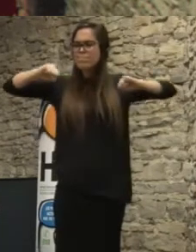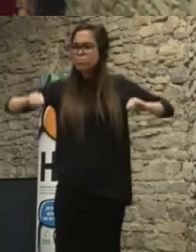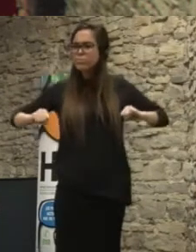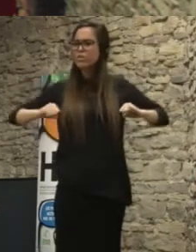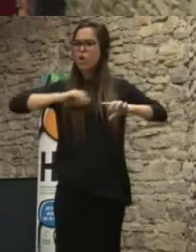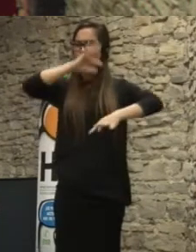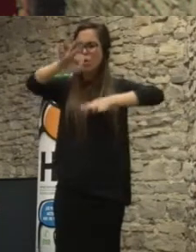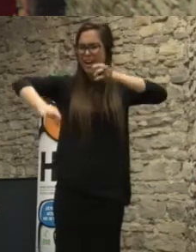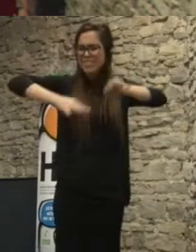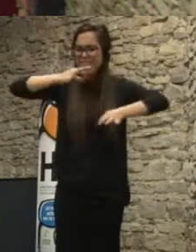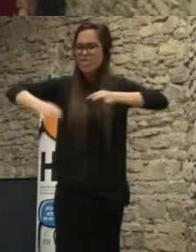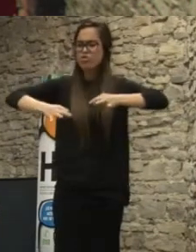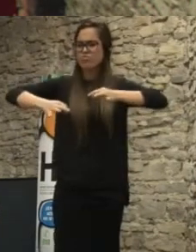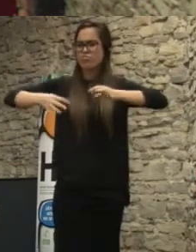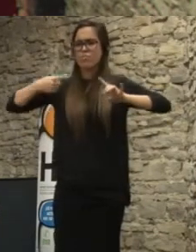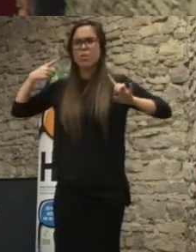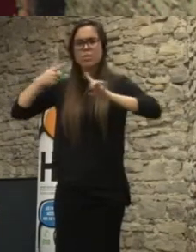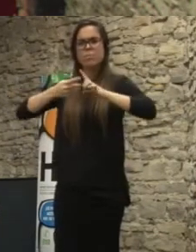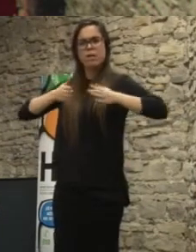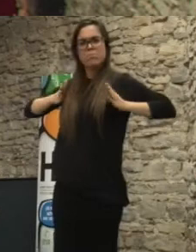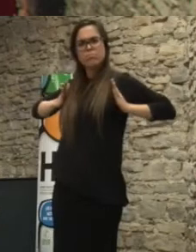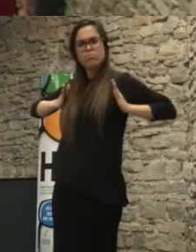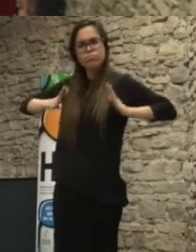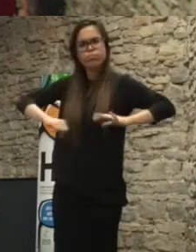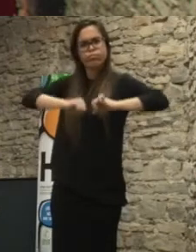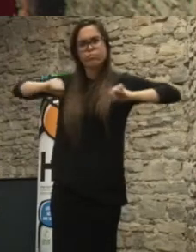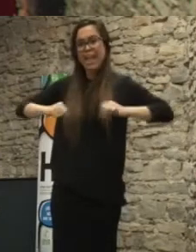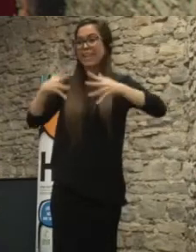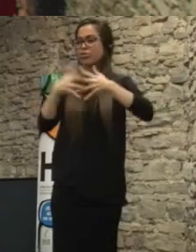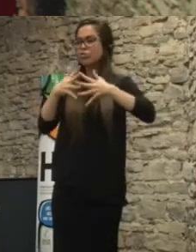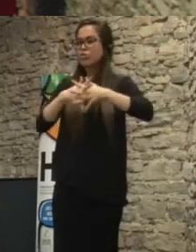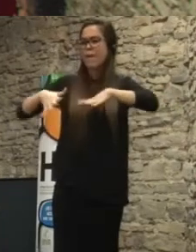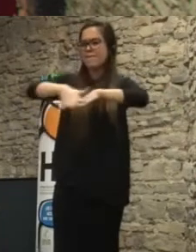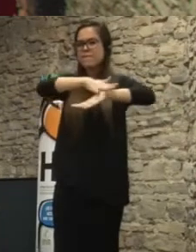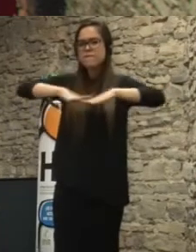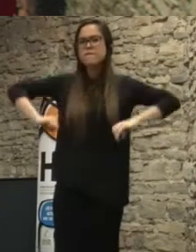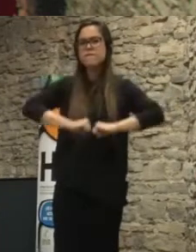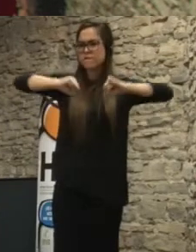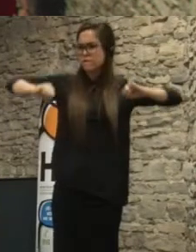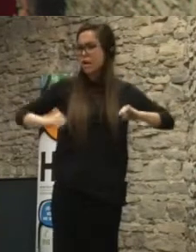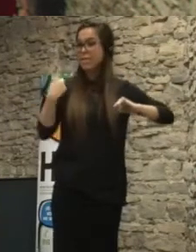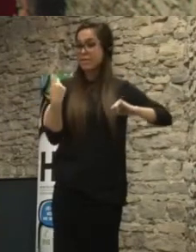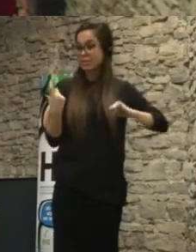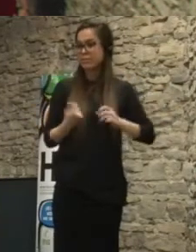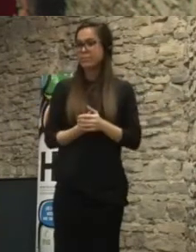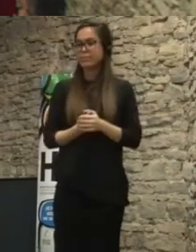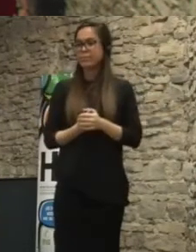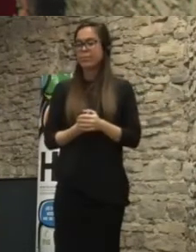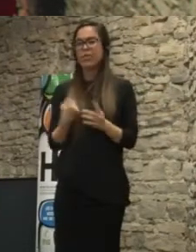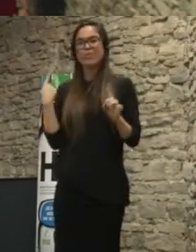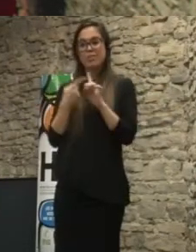organizativas que le den más recorrido, que le den estructura, que le den más